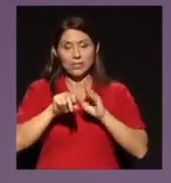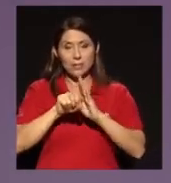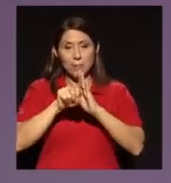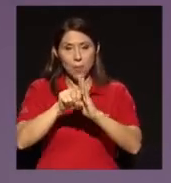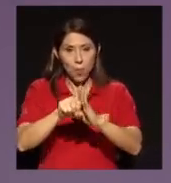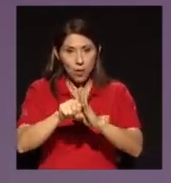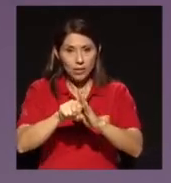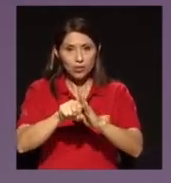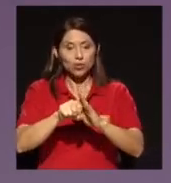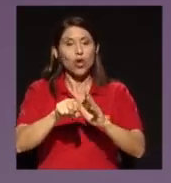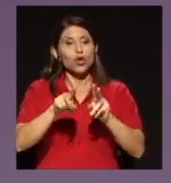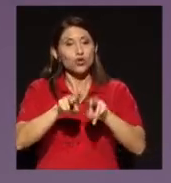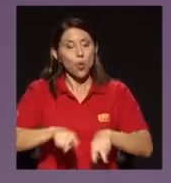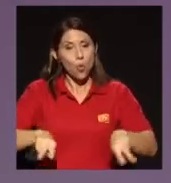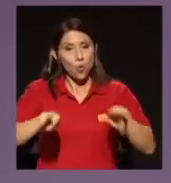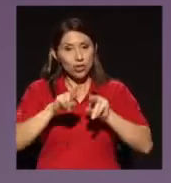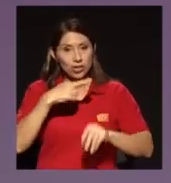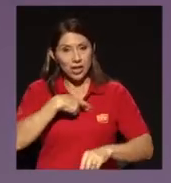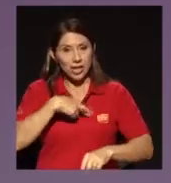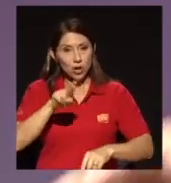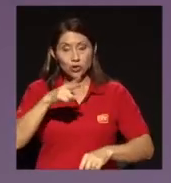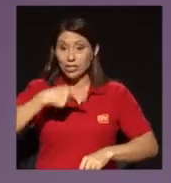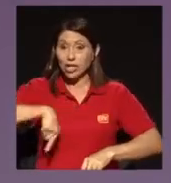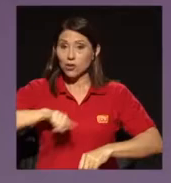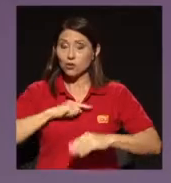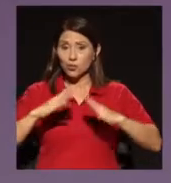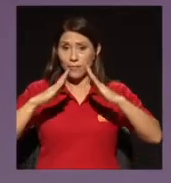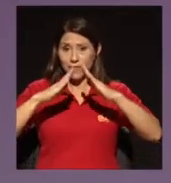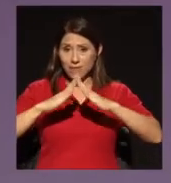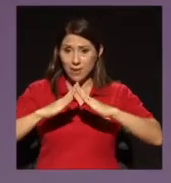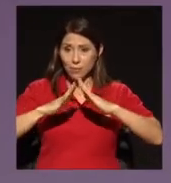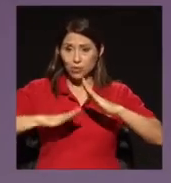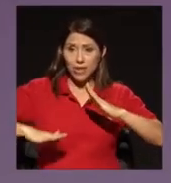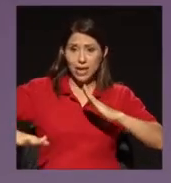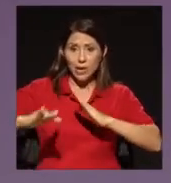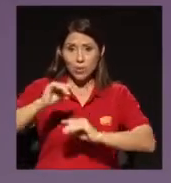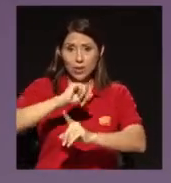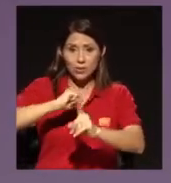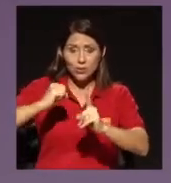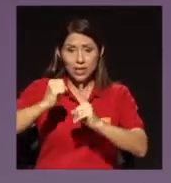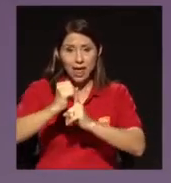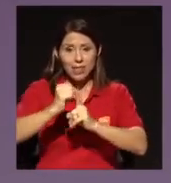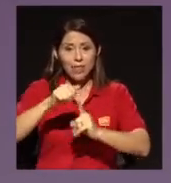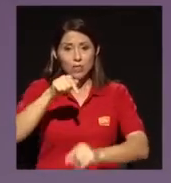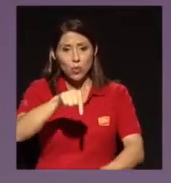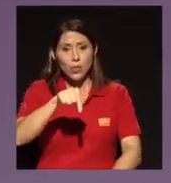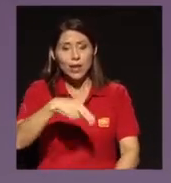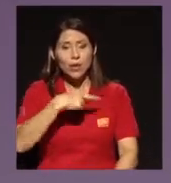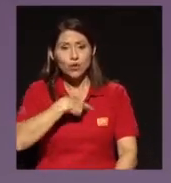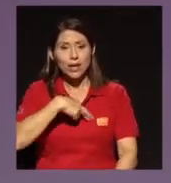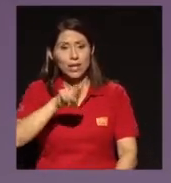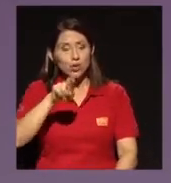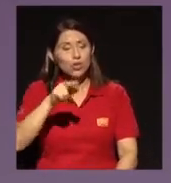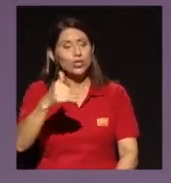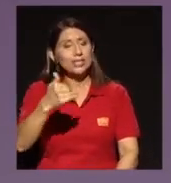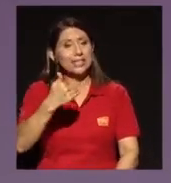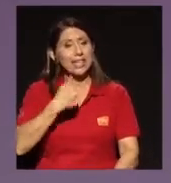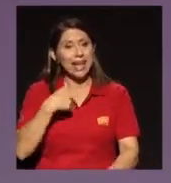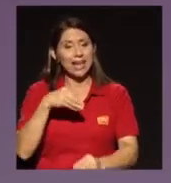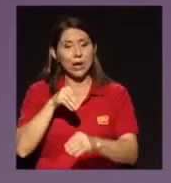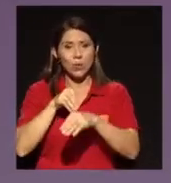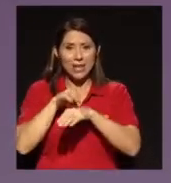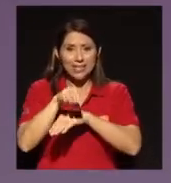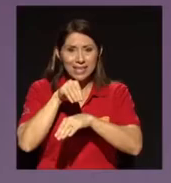son religiosos, y vivimos en una sociedad en donde lo religioso tiene una incidencia de